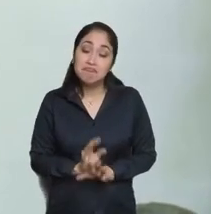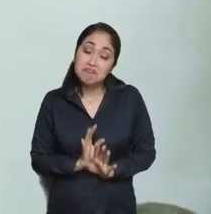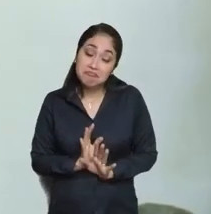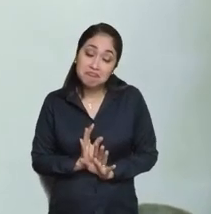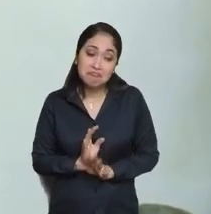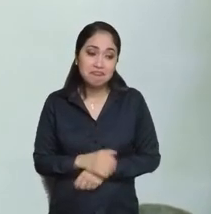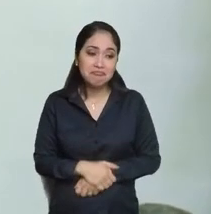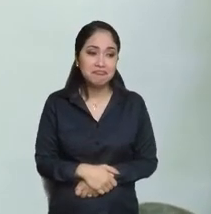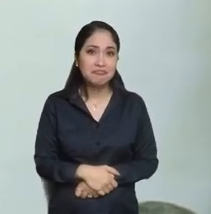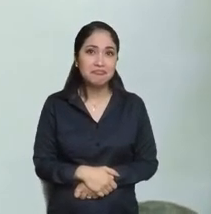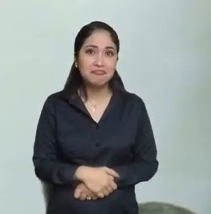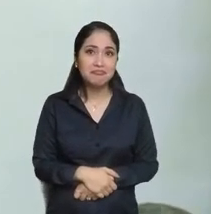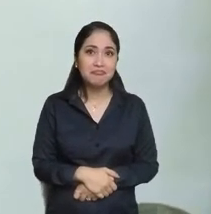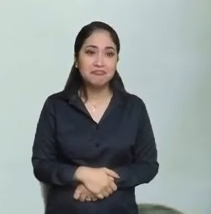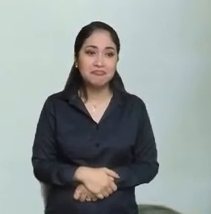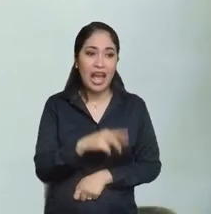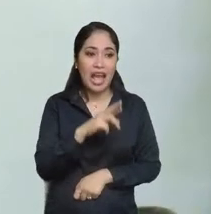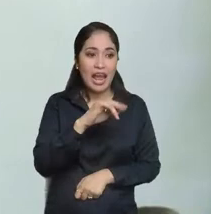al Río 12.